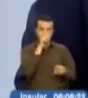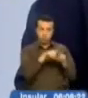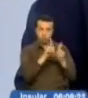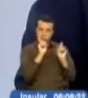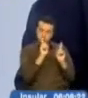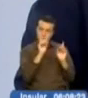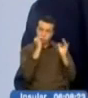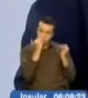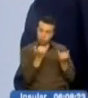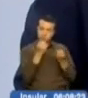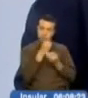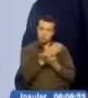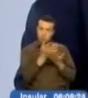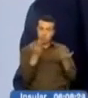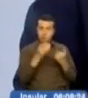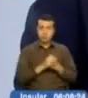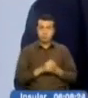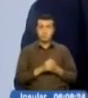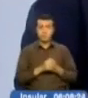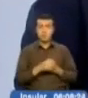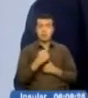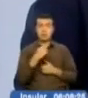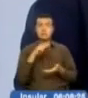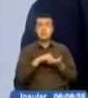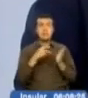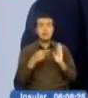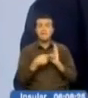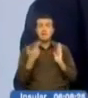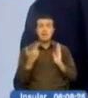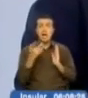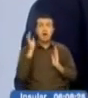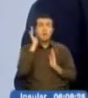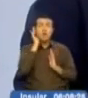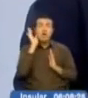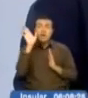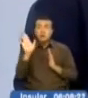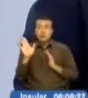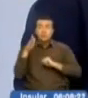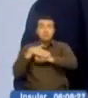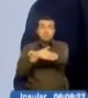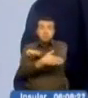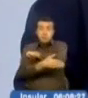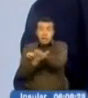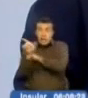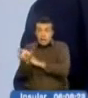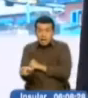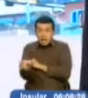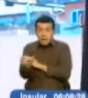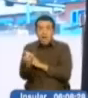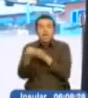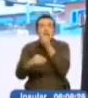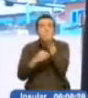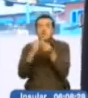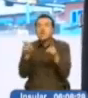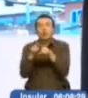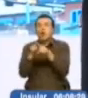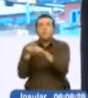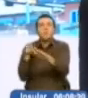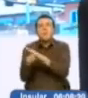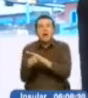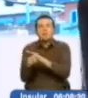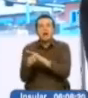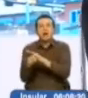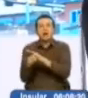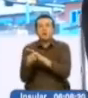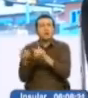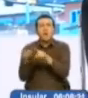voy a concordar con él, existió un femicidio mediático con relación a esta pobre chica. De acuerdo. Pero sí. Claro, ¿qué es lo que opera ahí? Opera este mecanismo